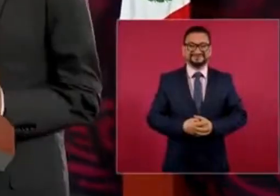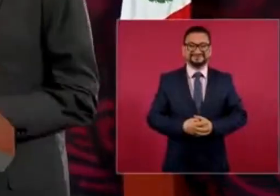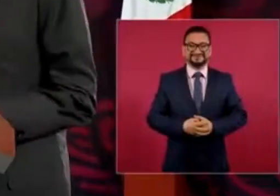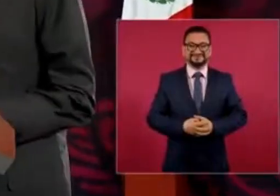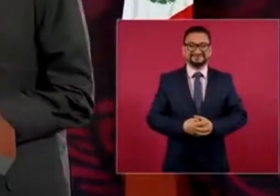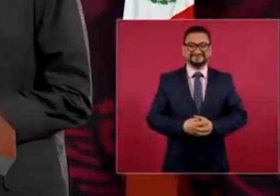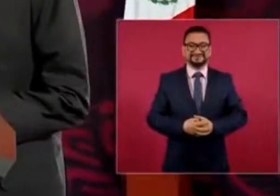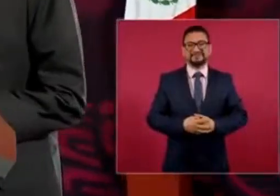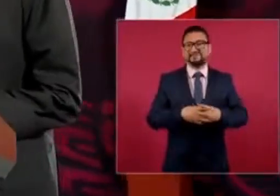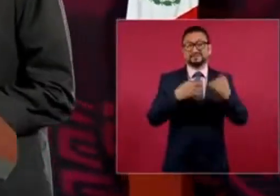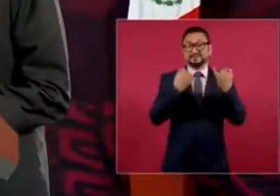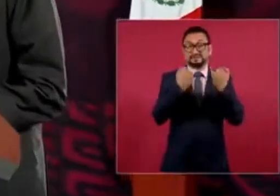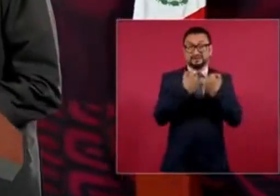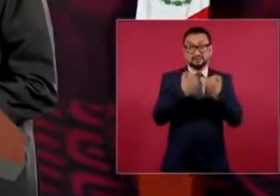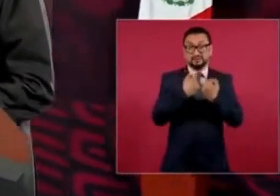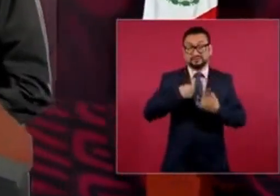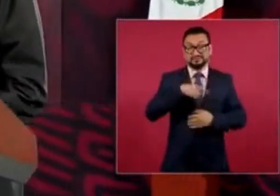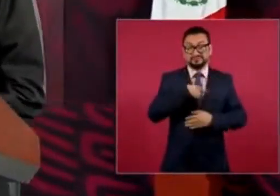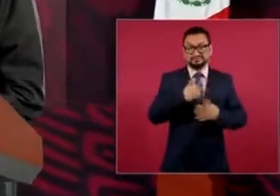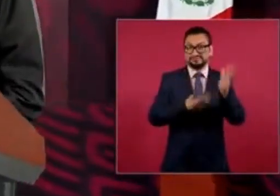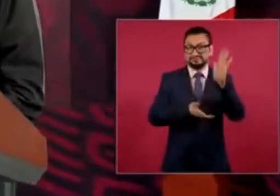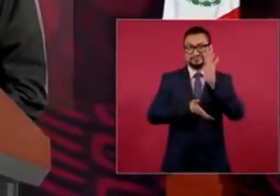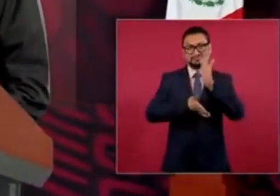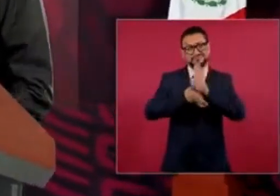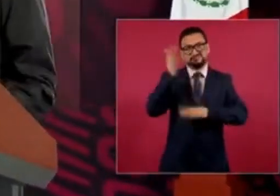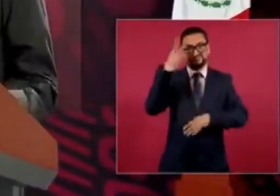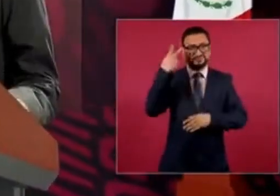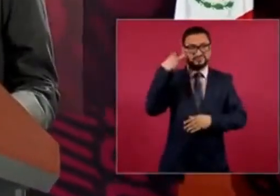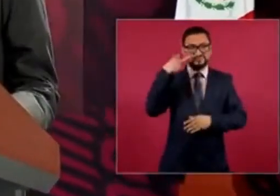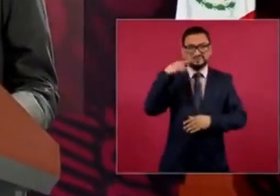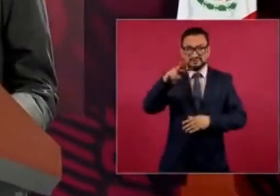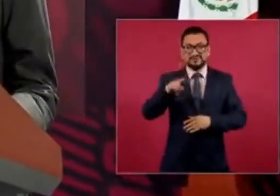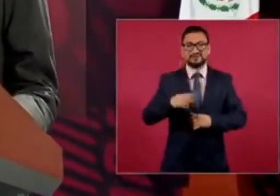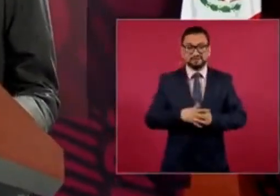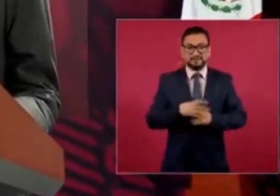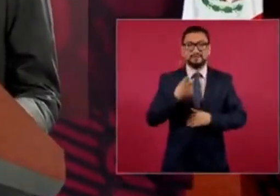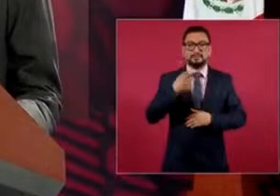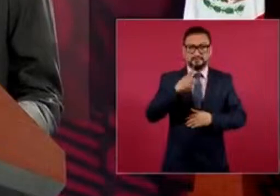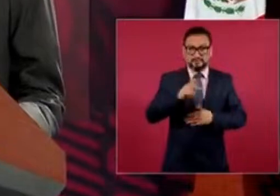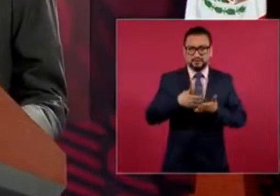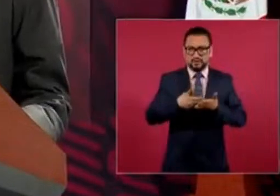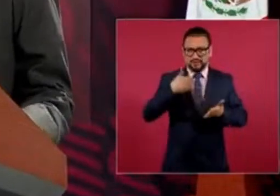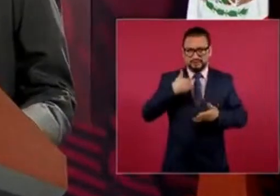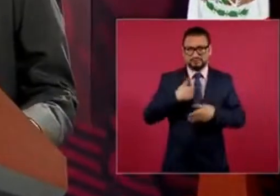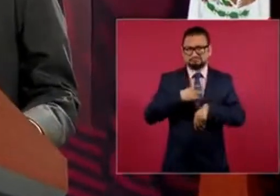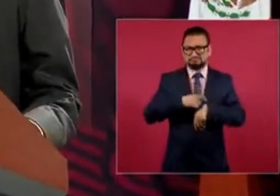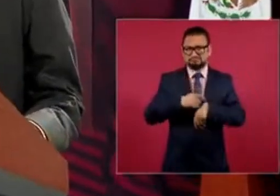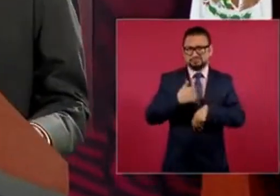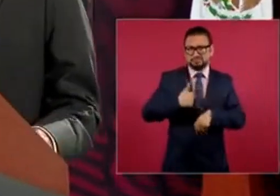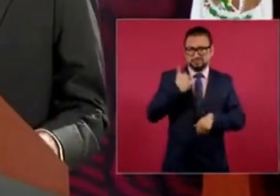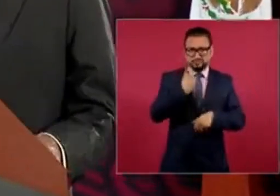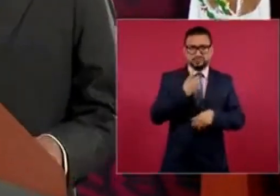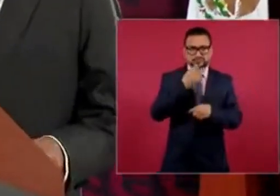además tenemos que salir a gira, pero tenemos tiempo. Entonces vamos a